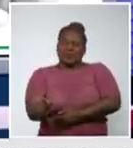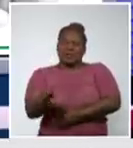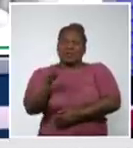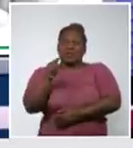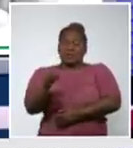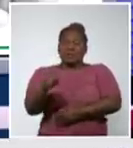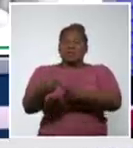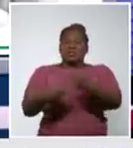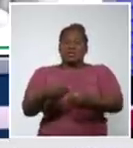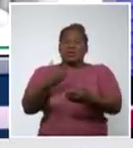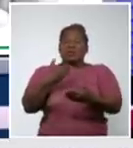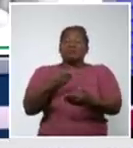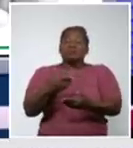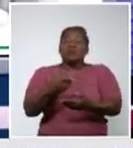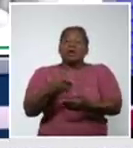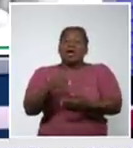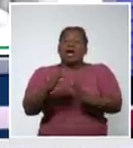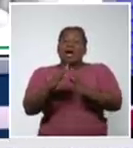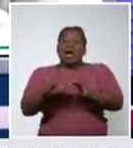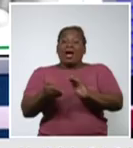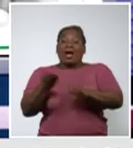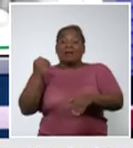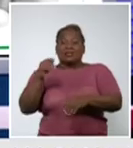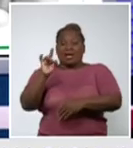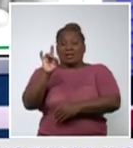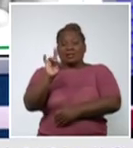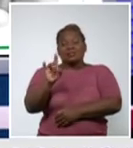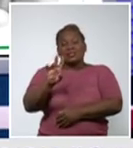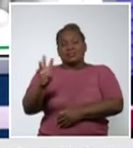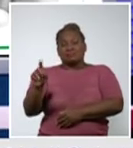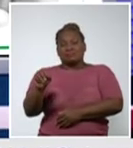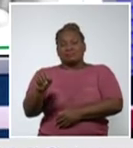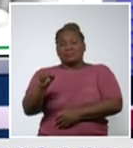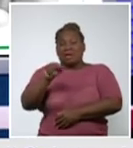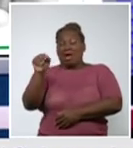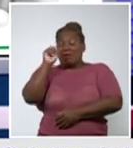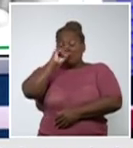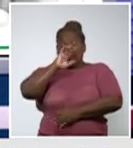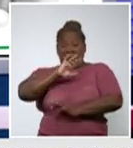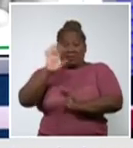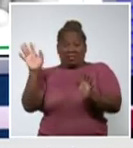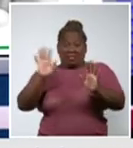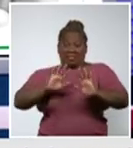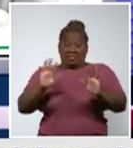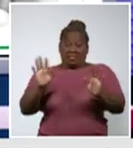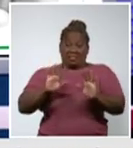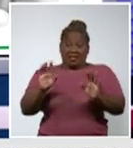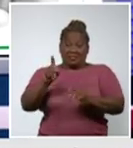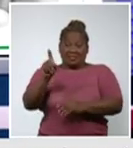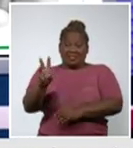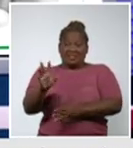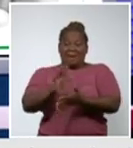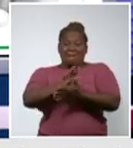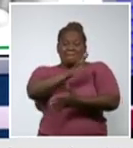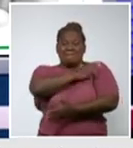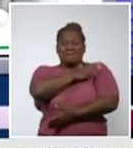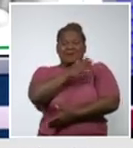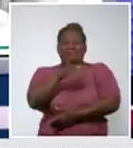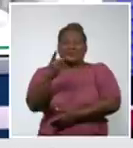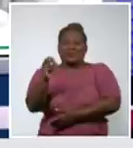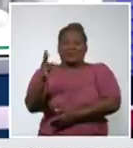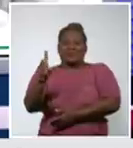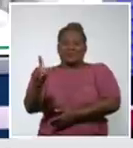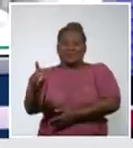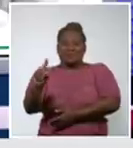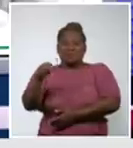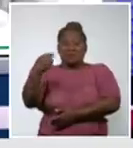909 altas médicas. Así nos despedimos en esta mañana del 13 de marzo de 2021. Mañana,